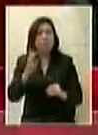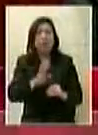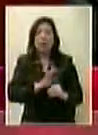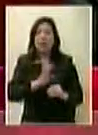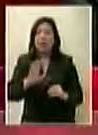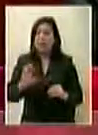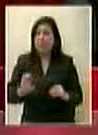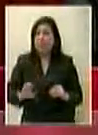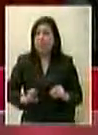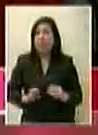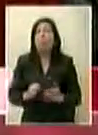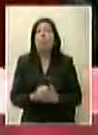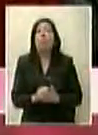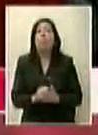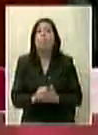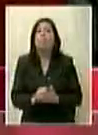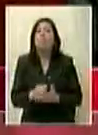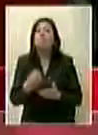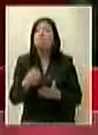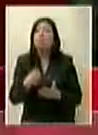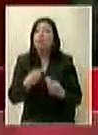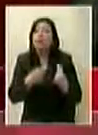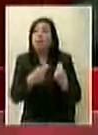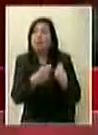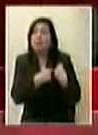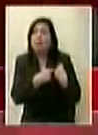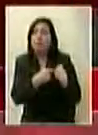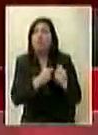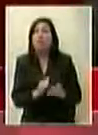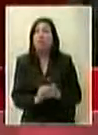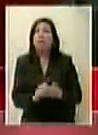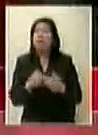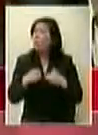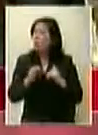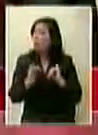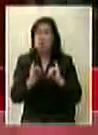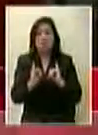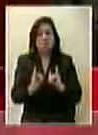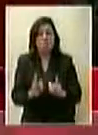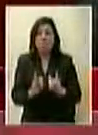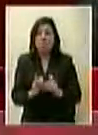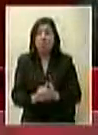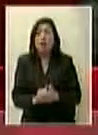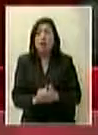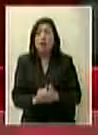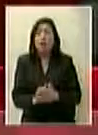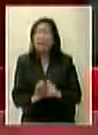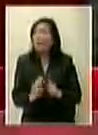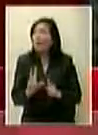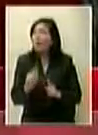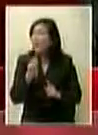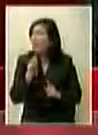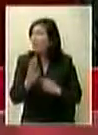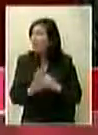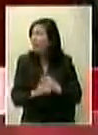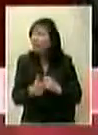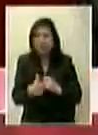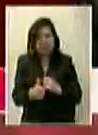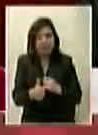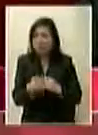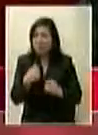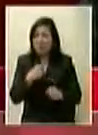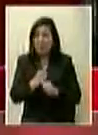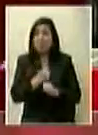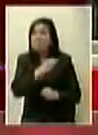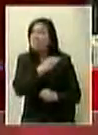Estado. Mis convicciones personales, presidente, las mantengo, pero no es en base a ellas que haré mi labor